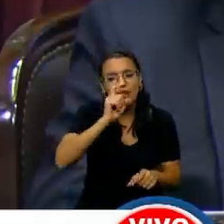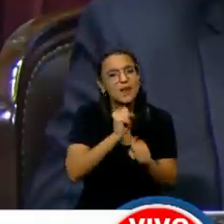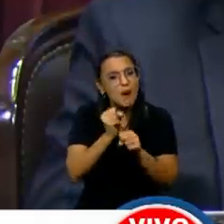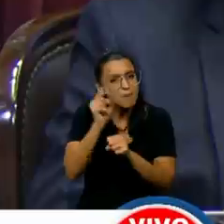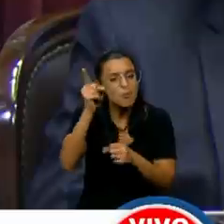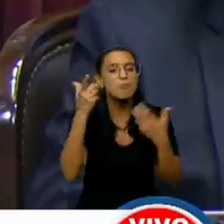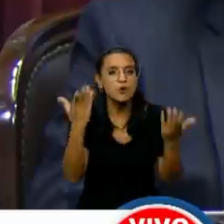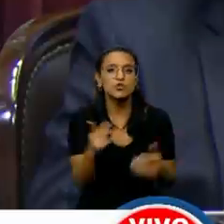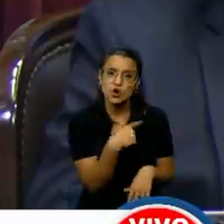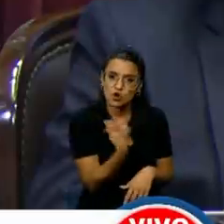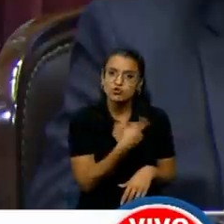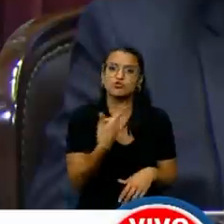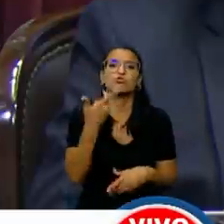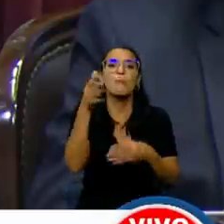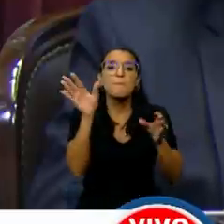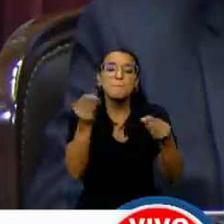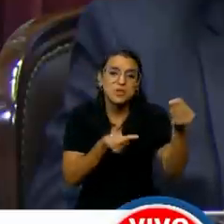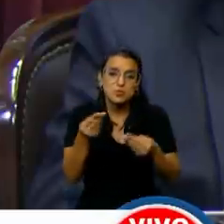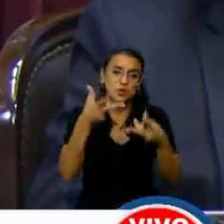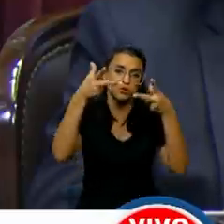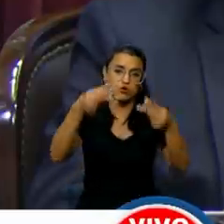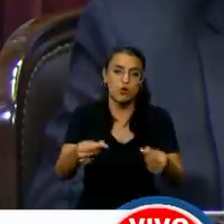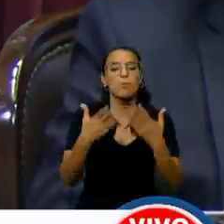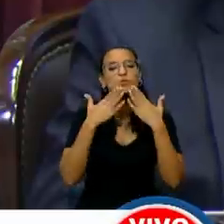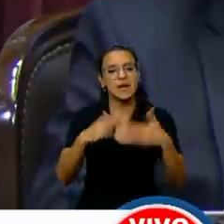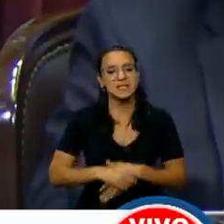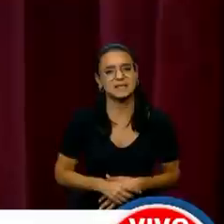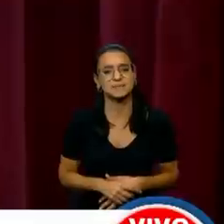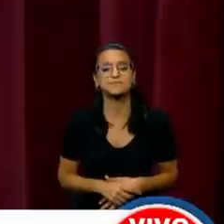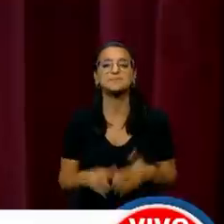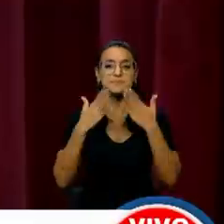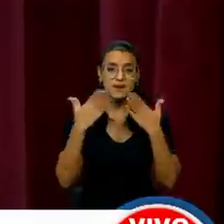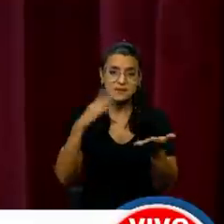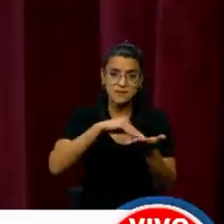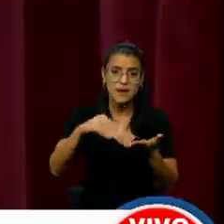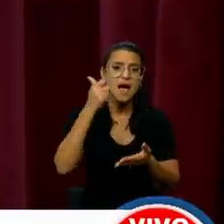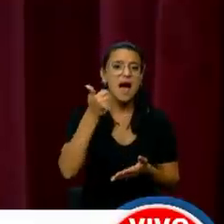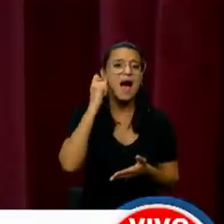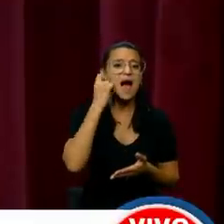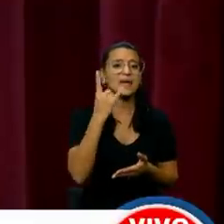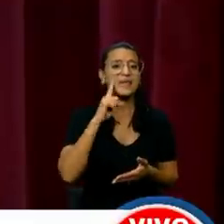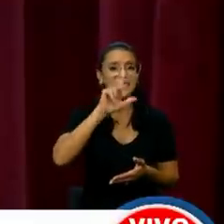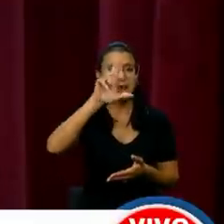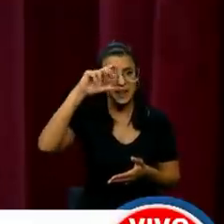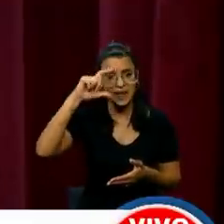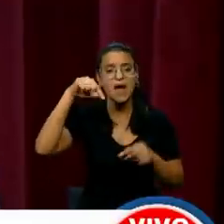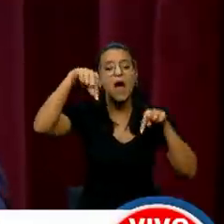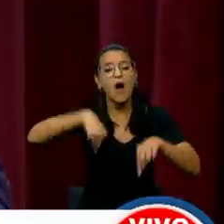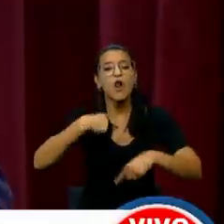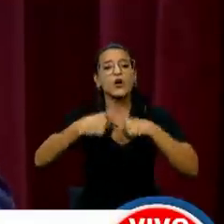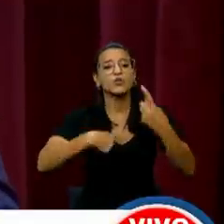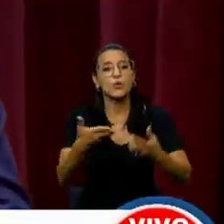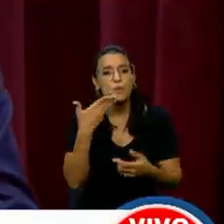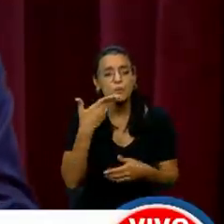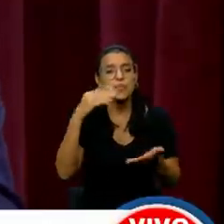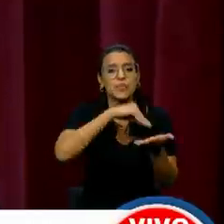por eso nosotros vamos a rechazar este presupuesto muchísimas gracias por escuchas gracias diputado aguirre continúa en el uso de la